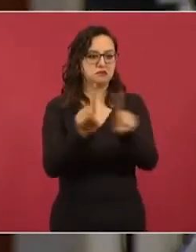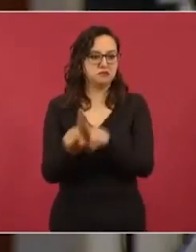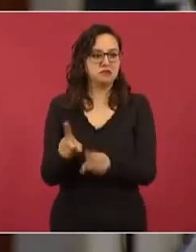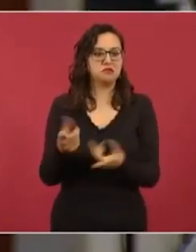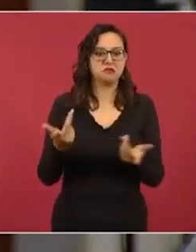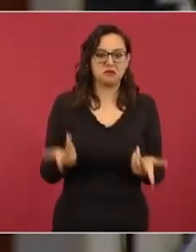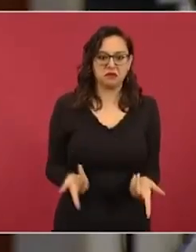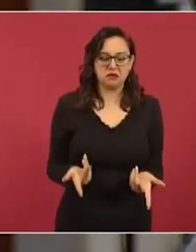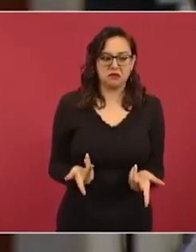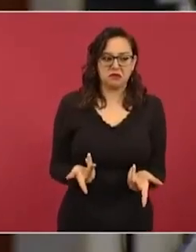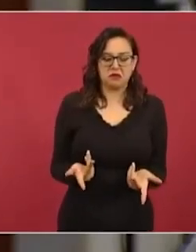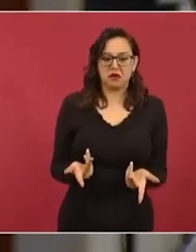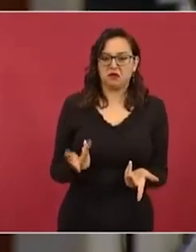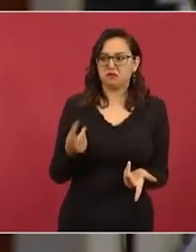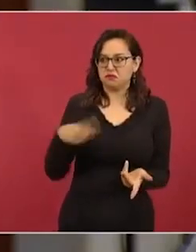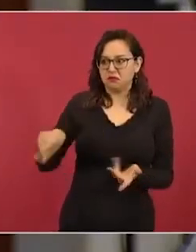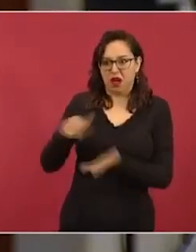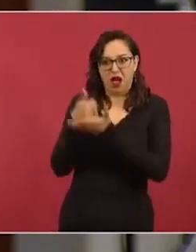Y aquí